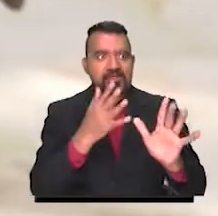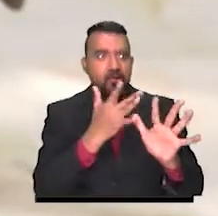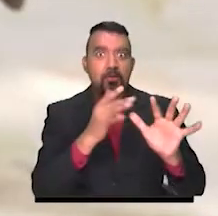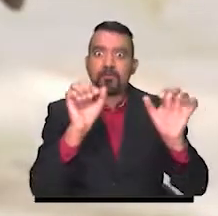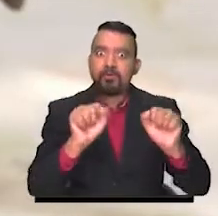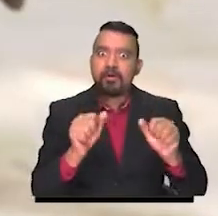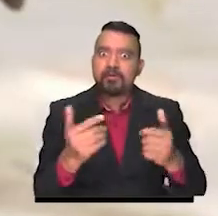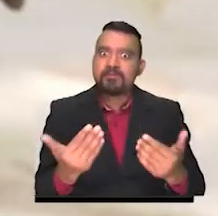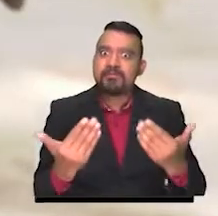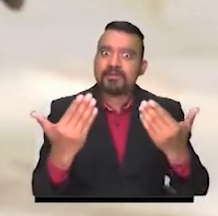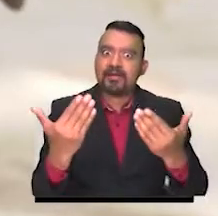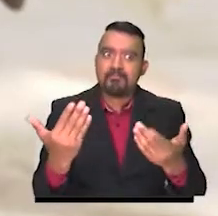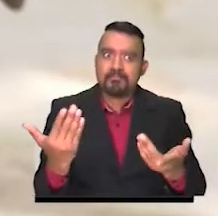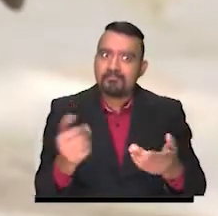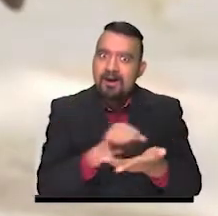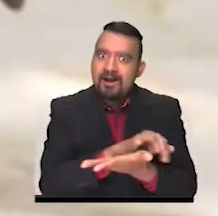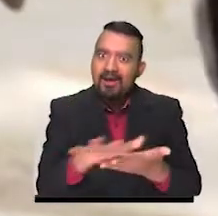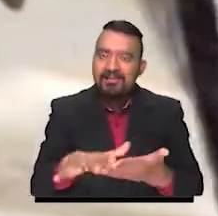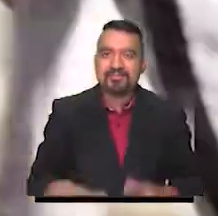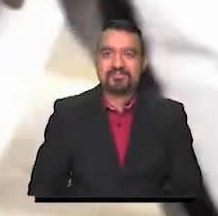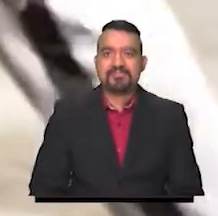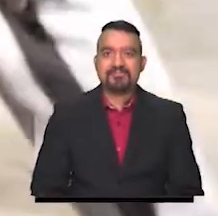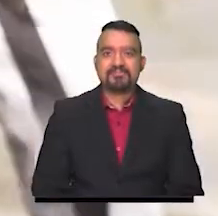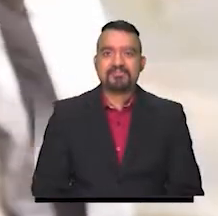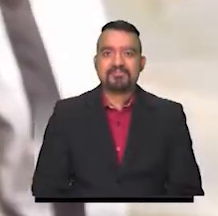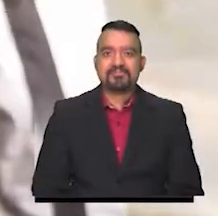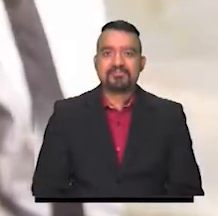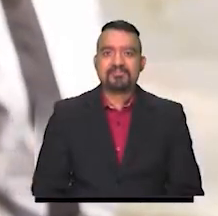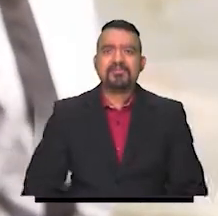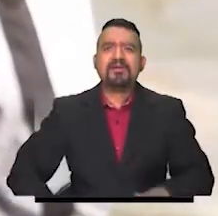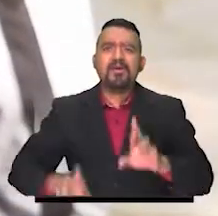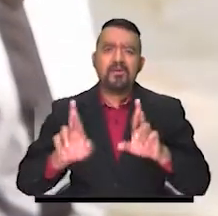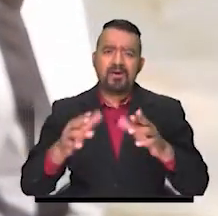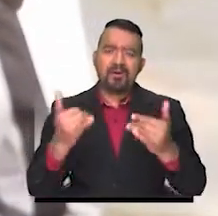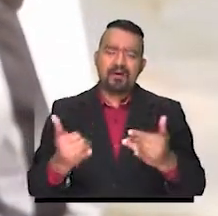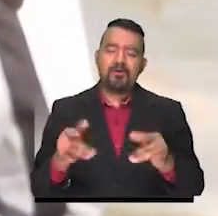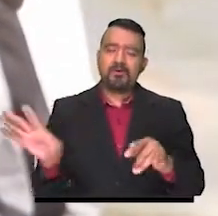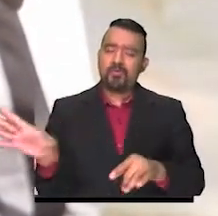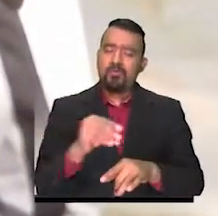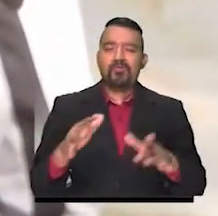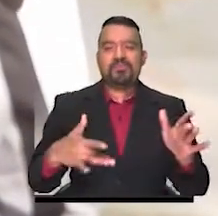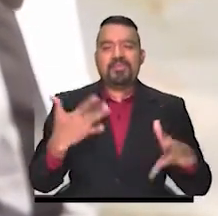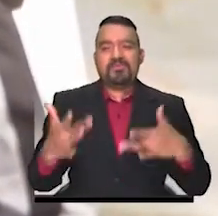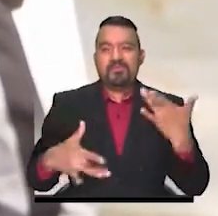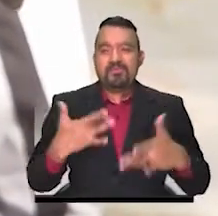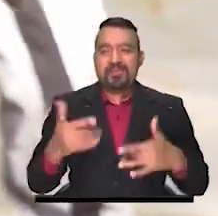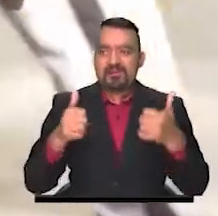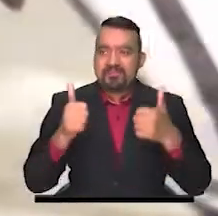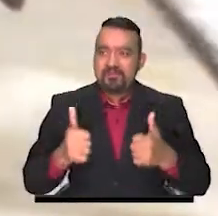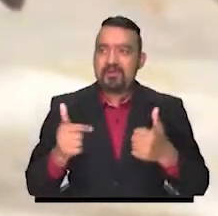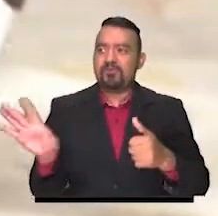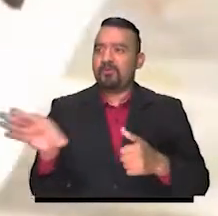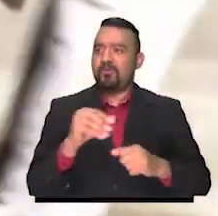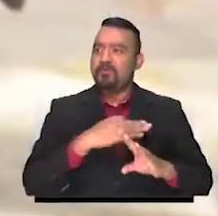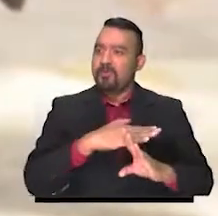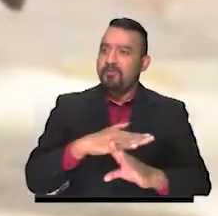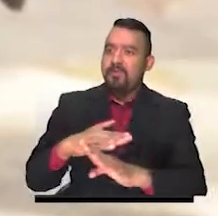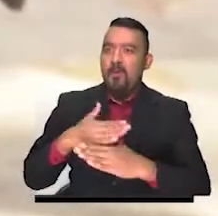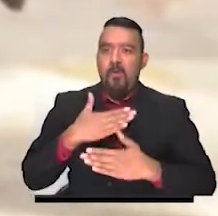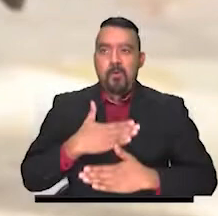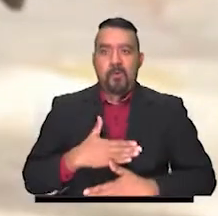el mucho ánimo mucha seguridad mucha tranquilidad mucha diversión y mucha